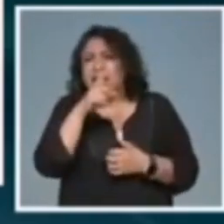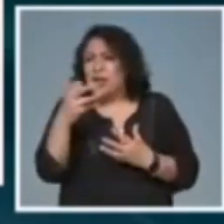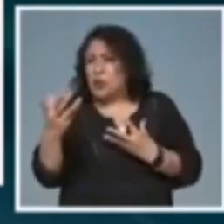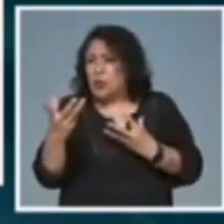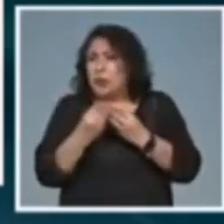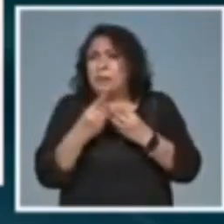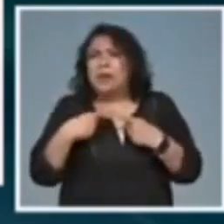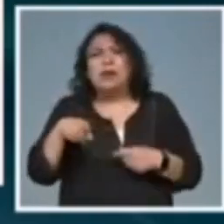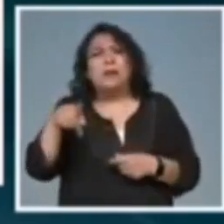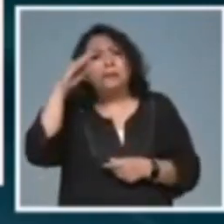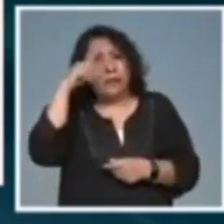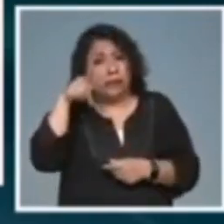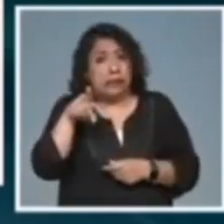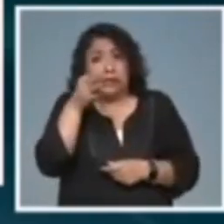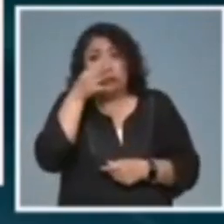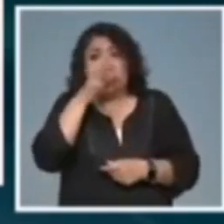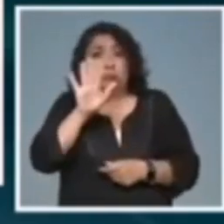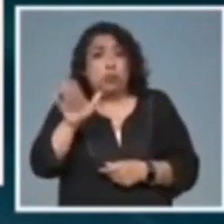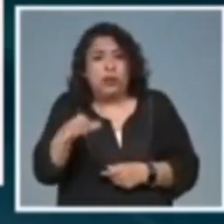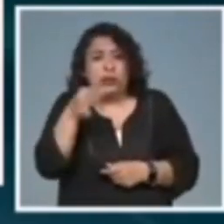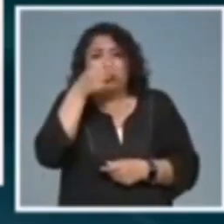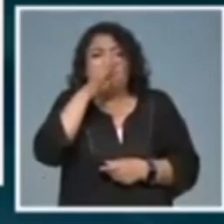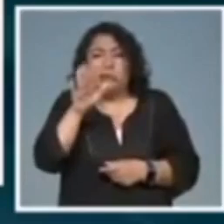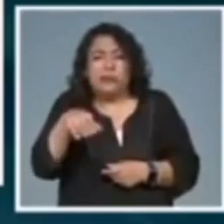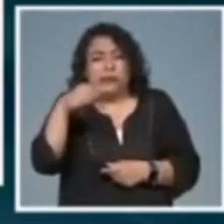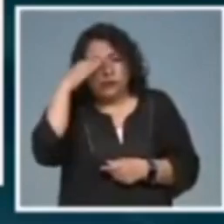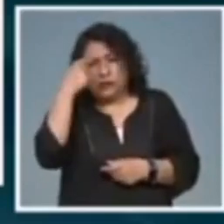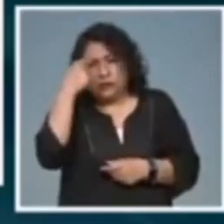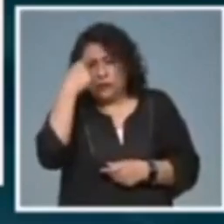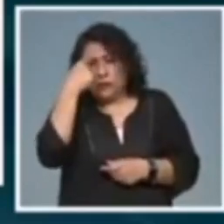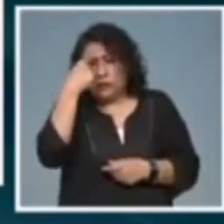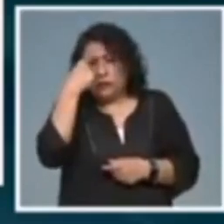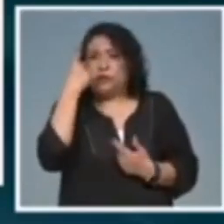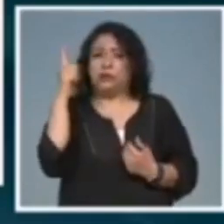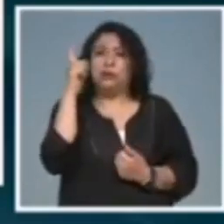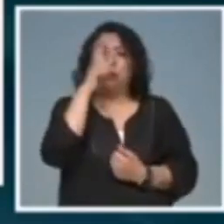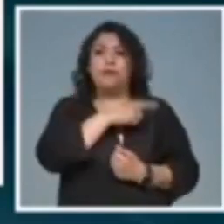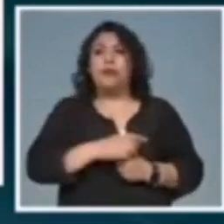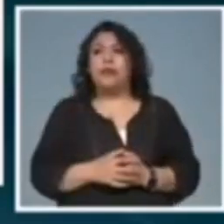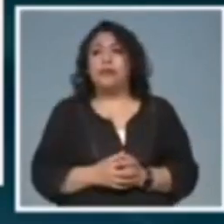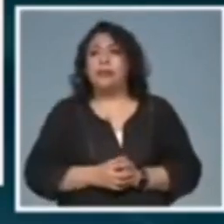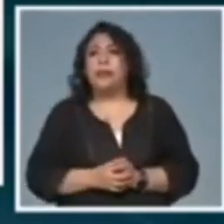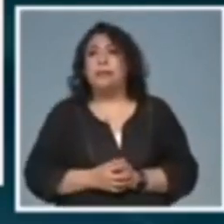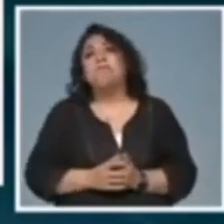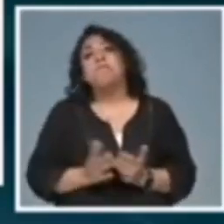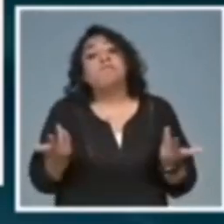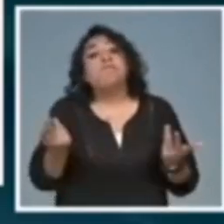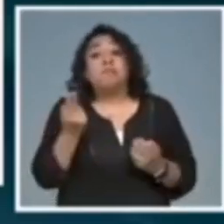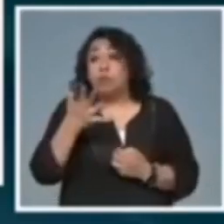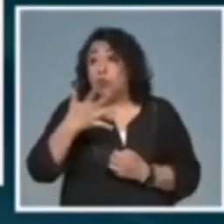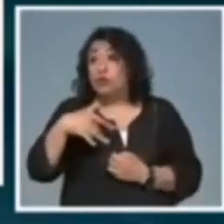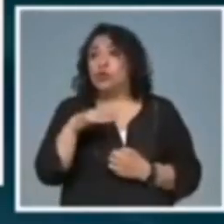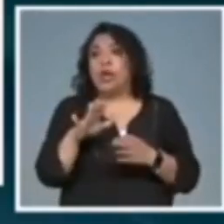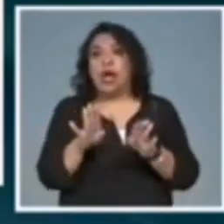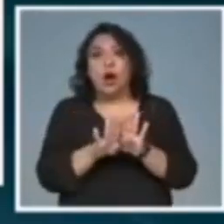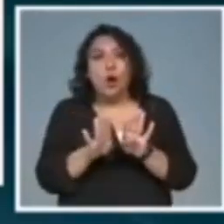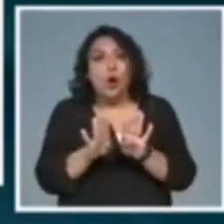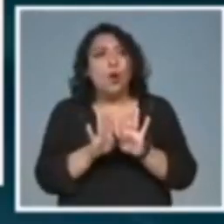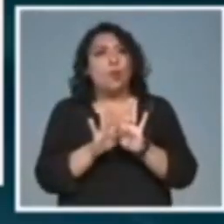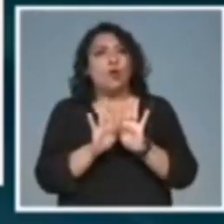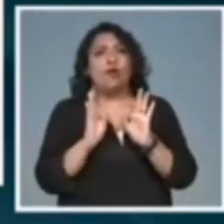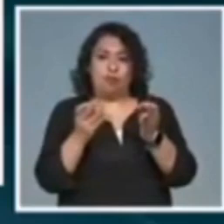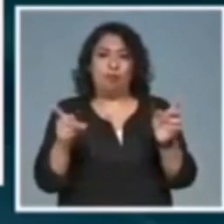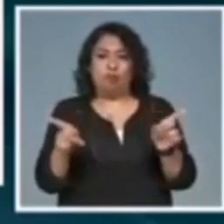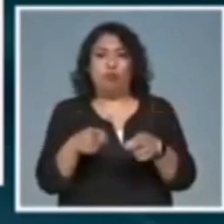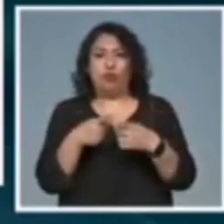alguien que siempre piensas que se va a morir, ¿no? Entonces, pues tienes que buscarle la manera, y